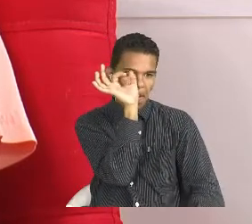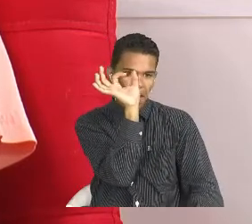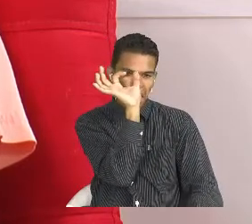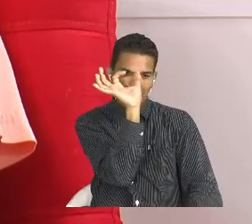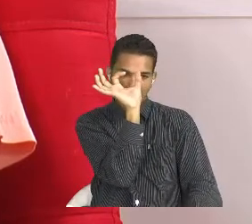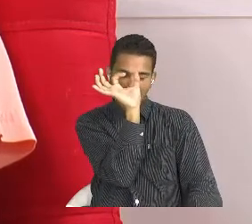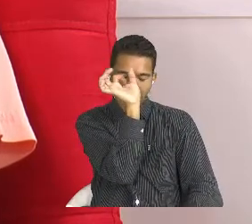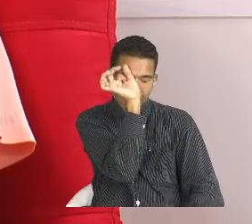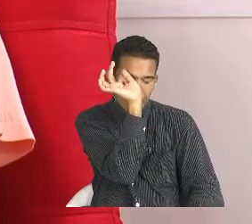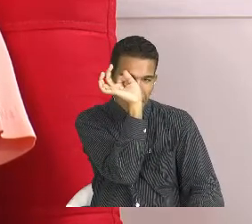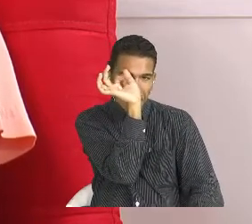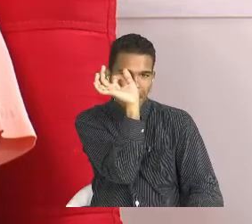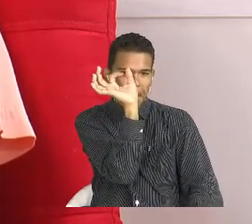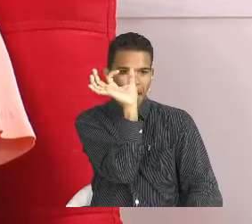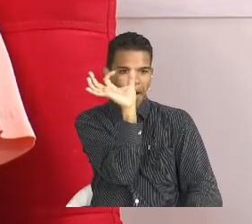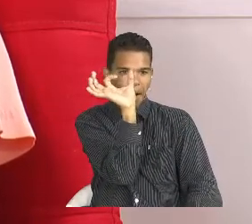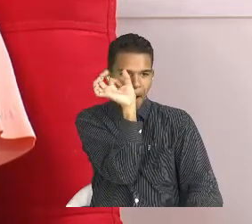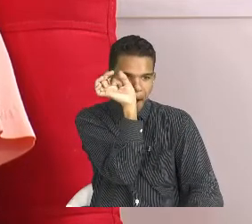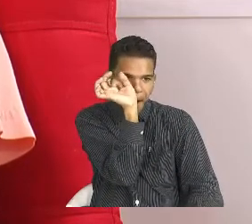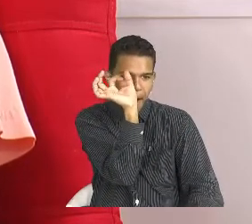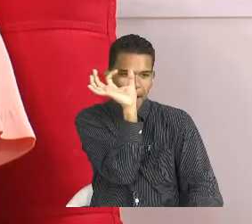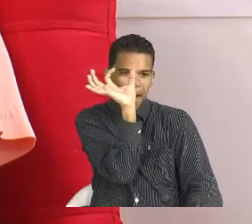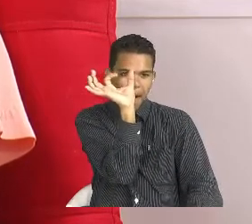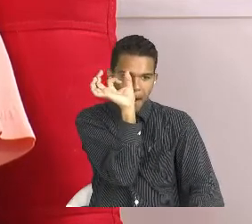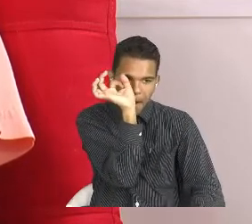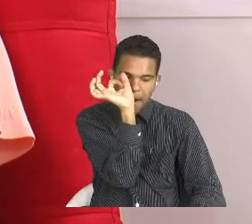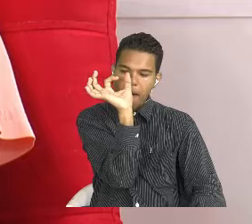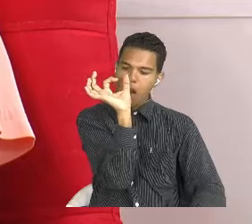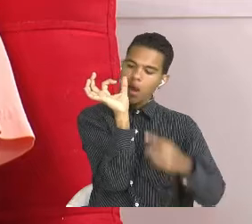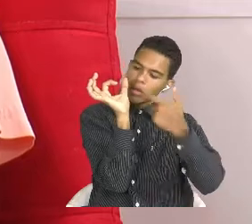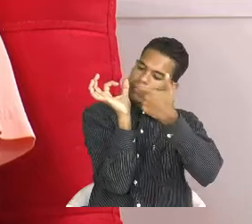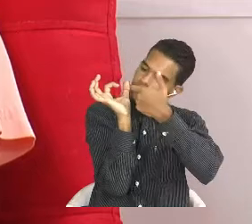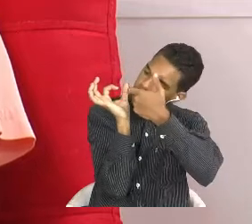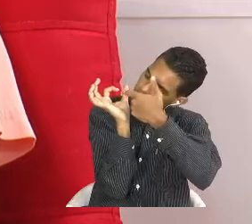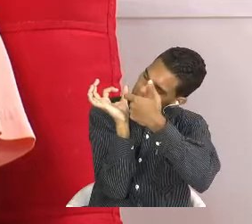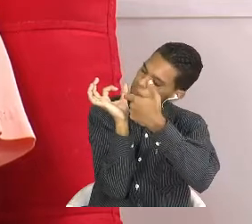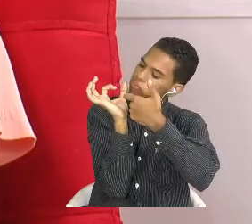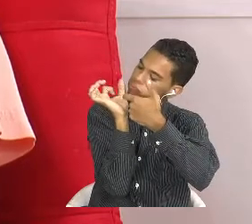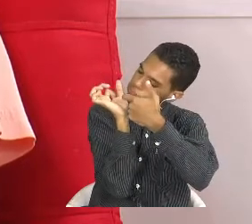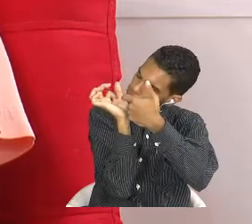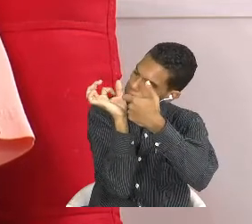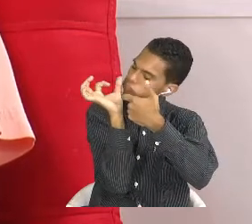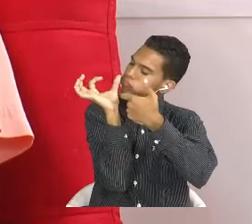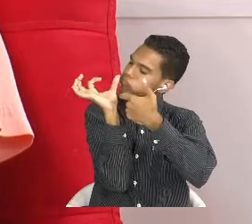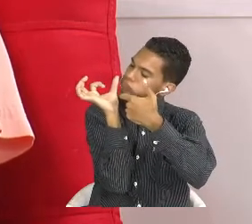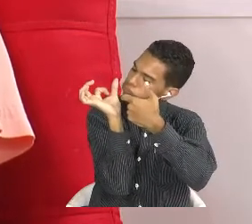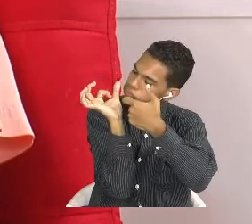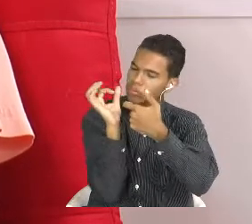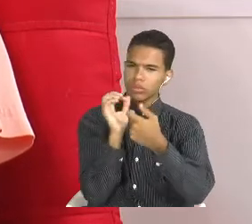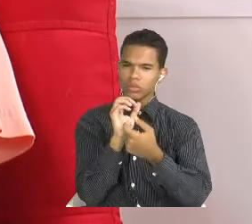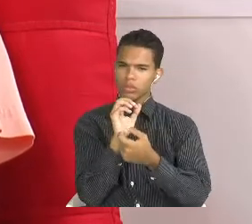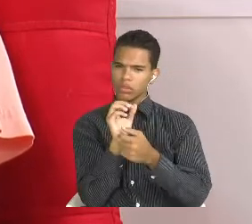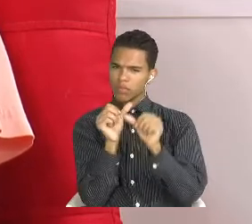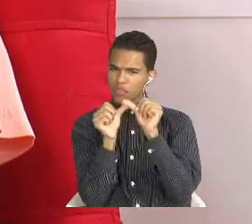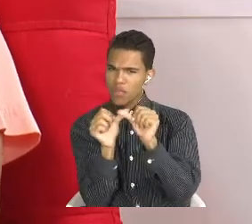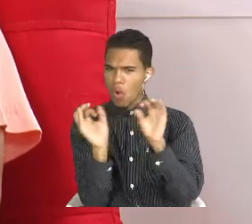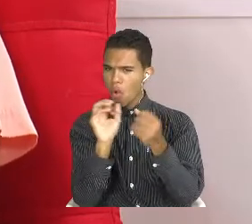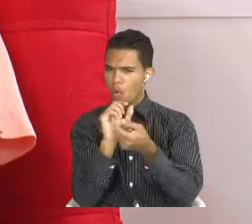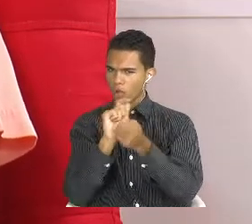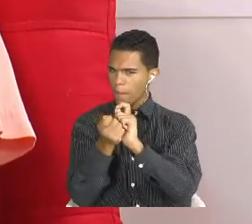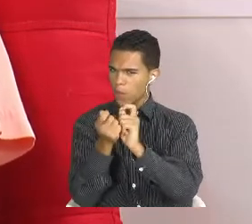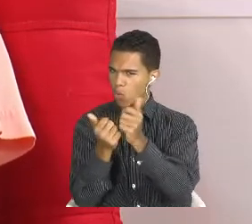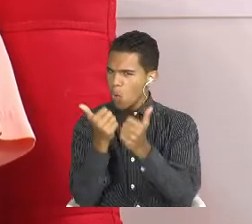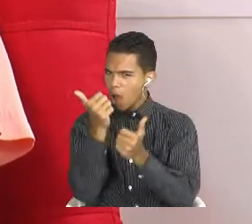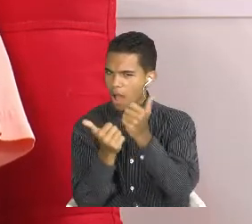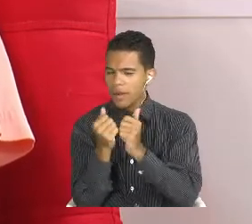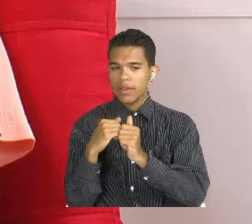y cómo está su nervio óptico, y con base en eso vemos si hay algún tipo de alteración o cambio a nivel de las fibras nerviosas que conforman este nervio, porque si hay